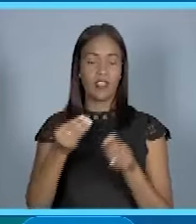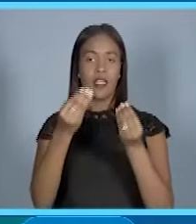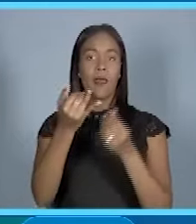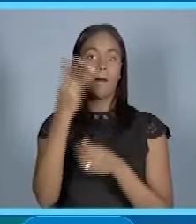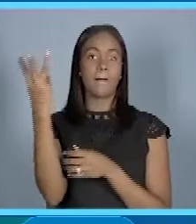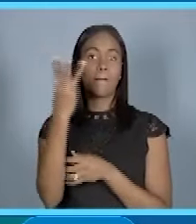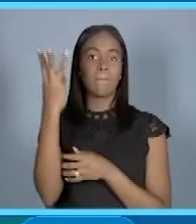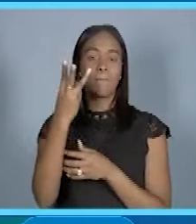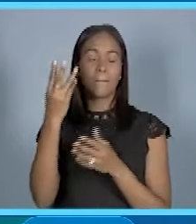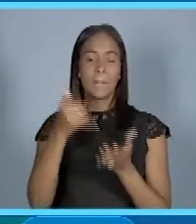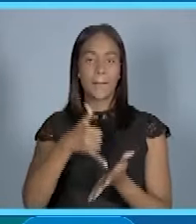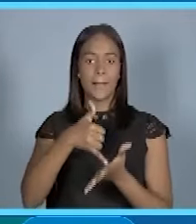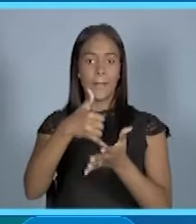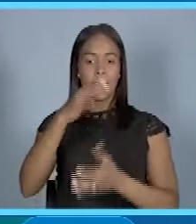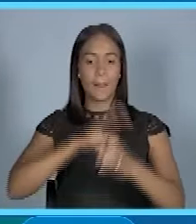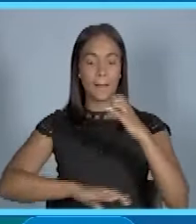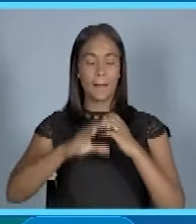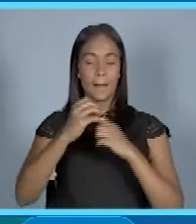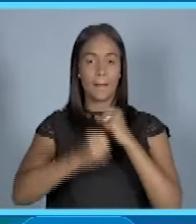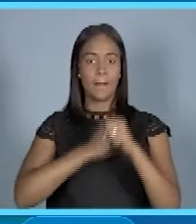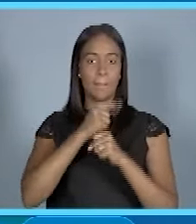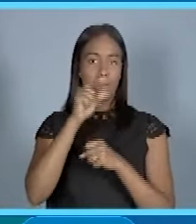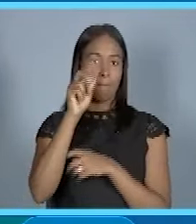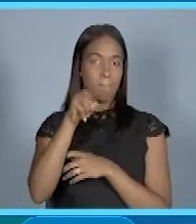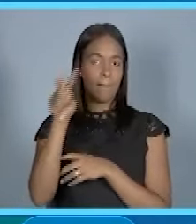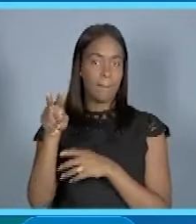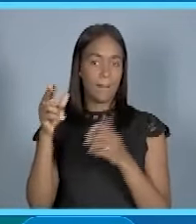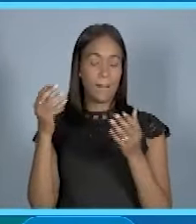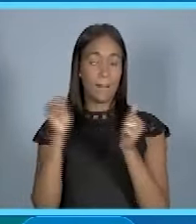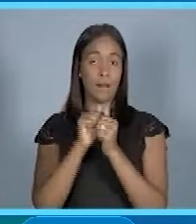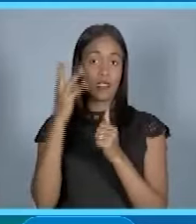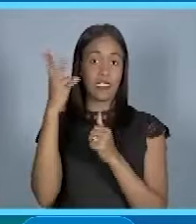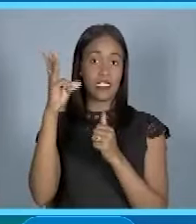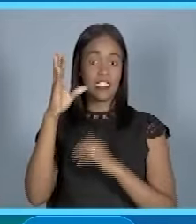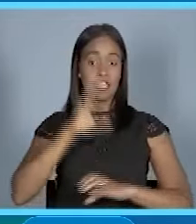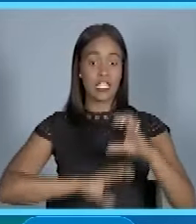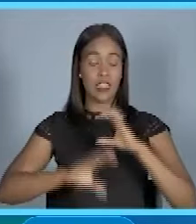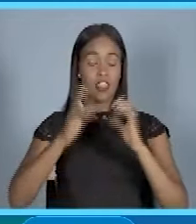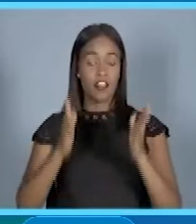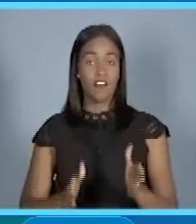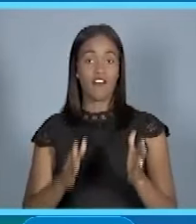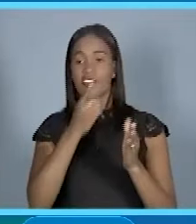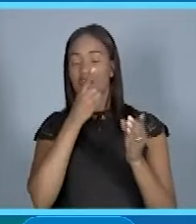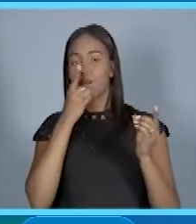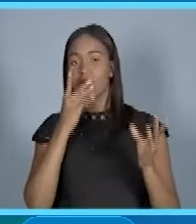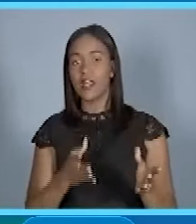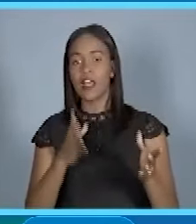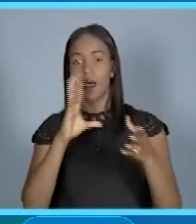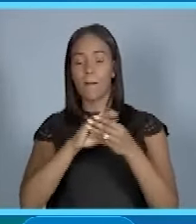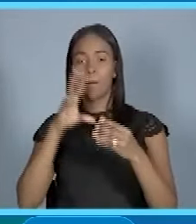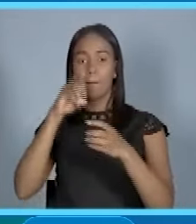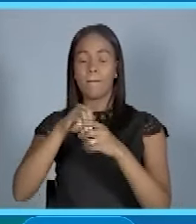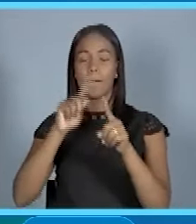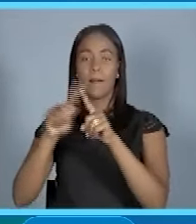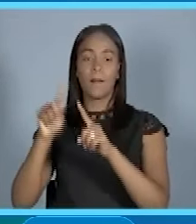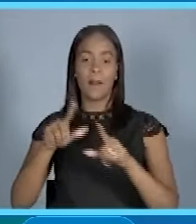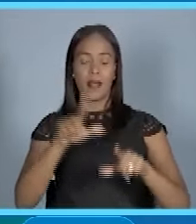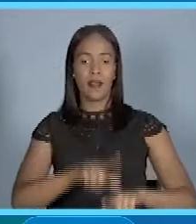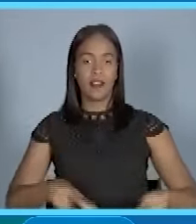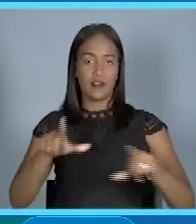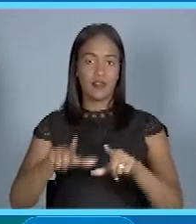miércoles el Premio Nacional de Ciencias 2022 a 16 científicos dominicanos destacados en diversas